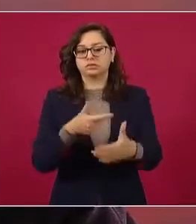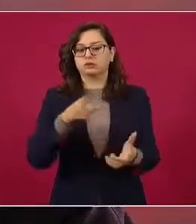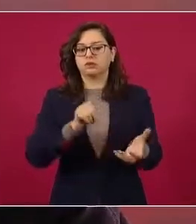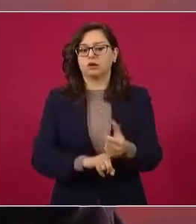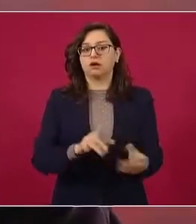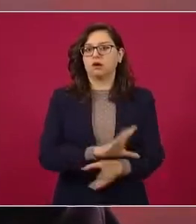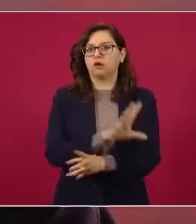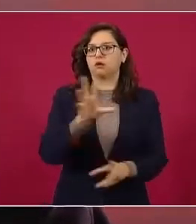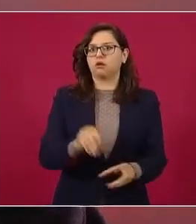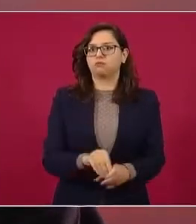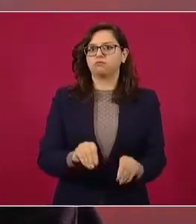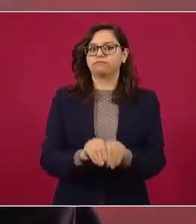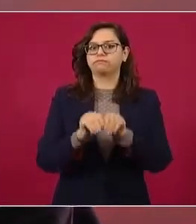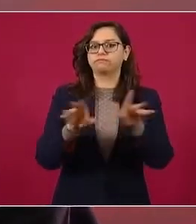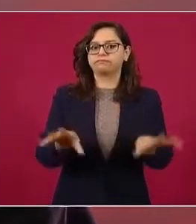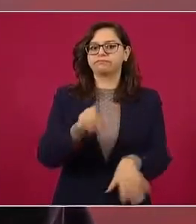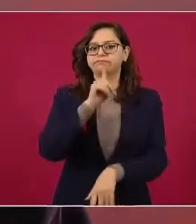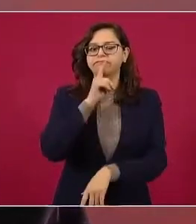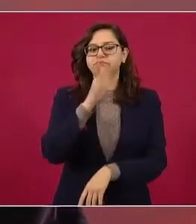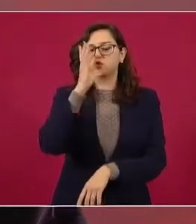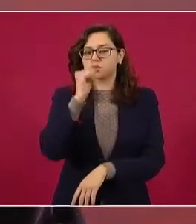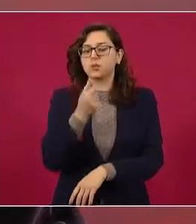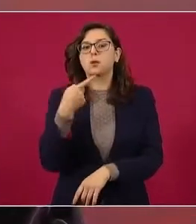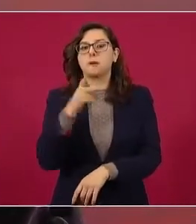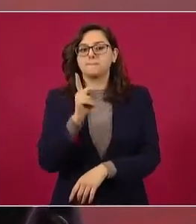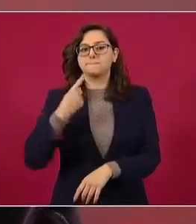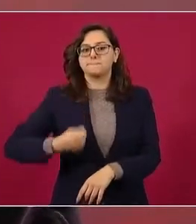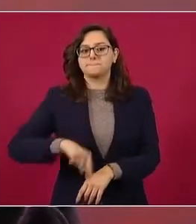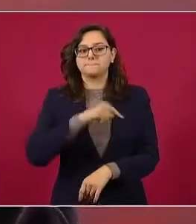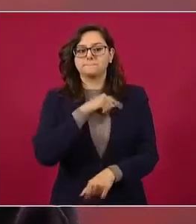y llegar al fondo.